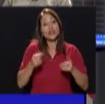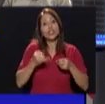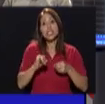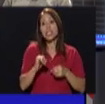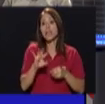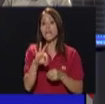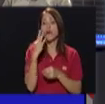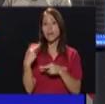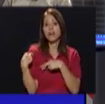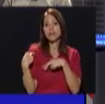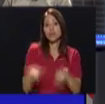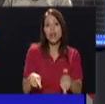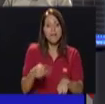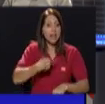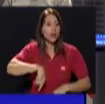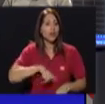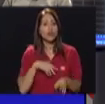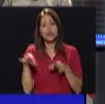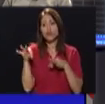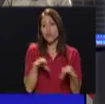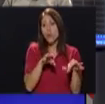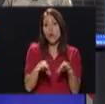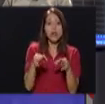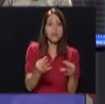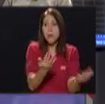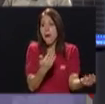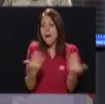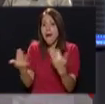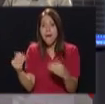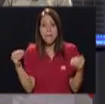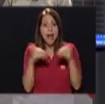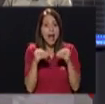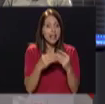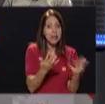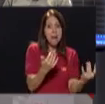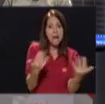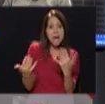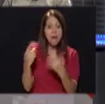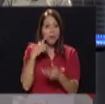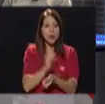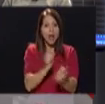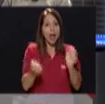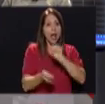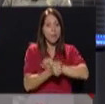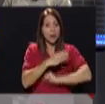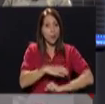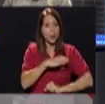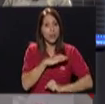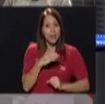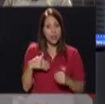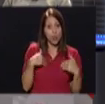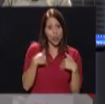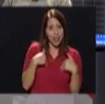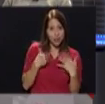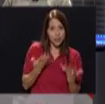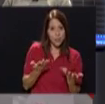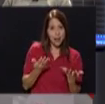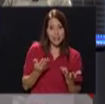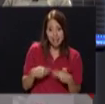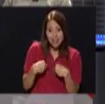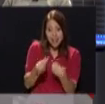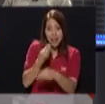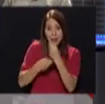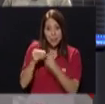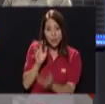turismo que irresponsablemente manejamos con la percepción de que estamos generando más turismo por cambiar el patrón de comportamiento, alimentar